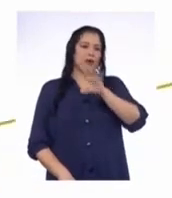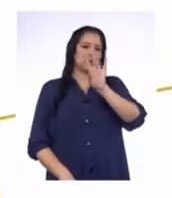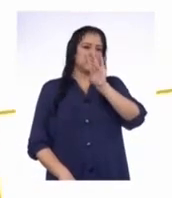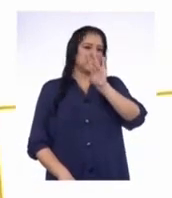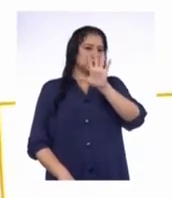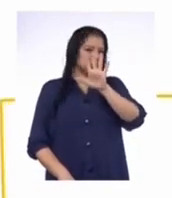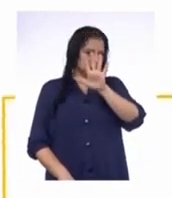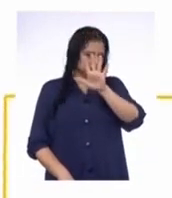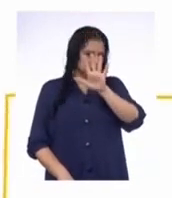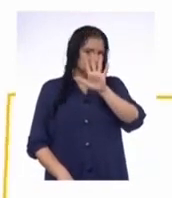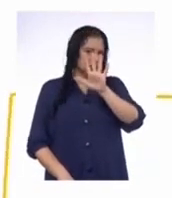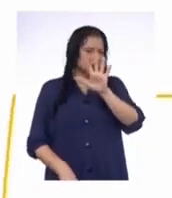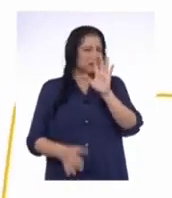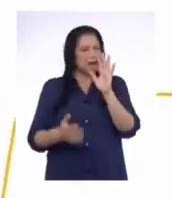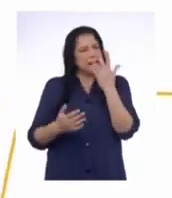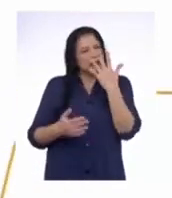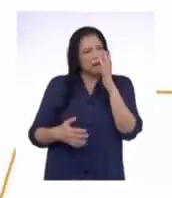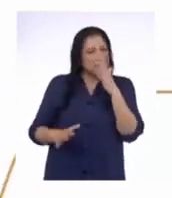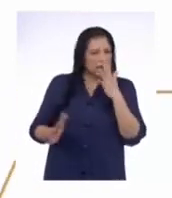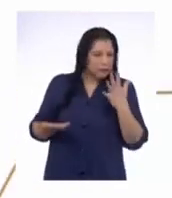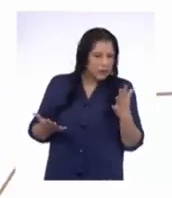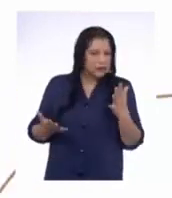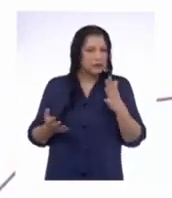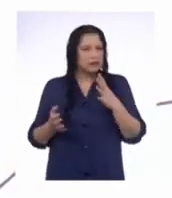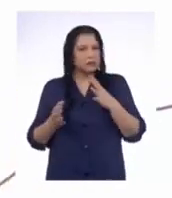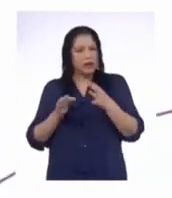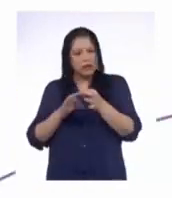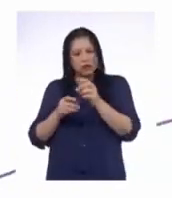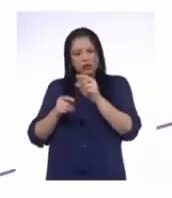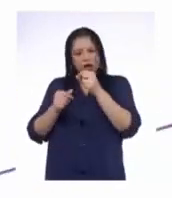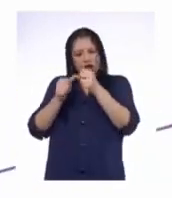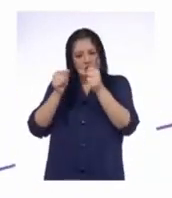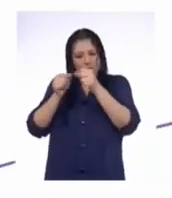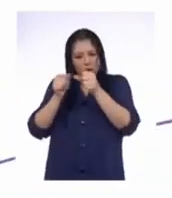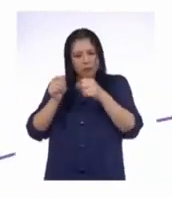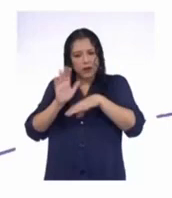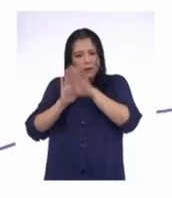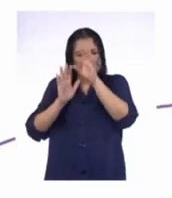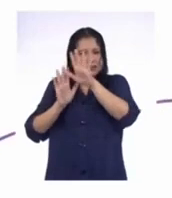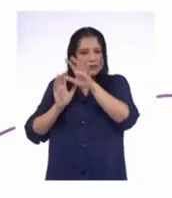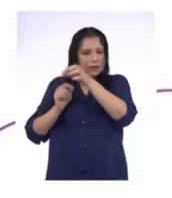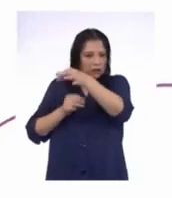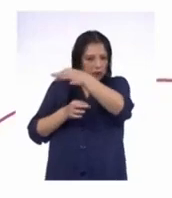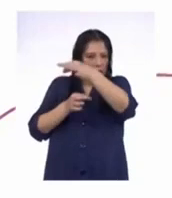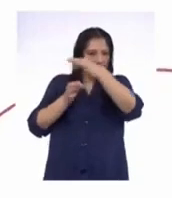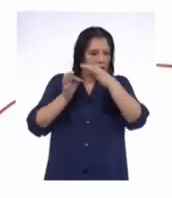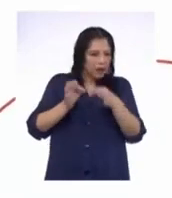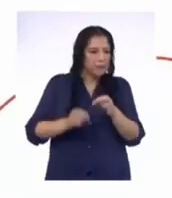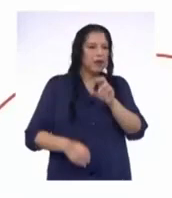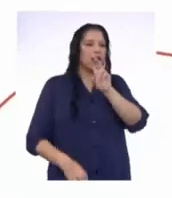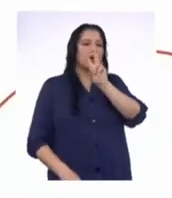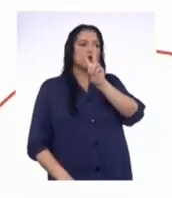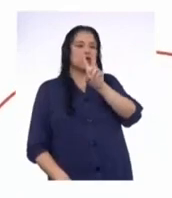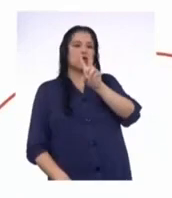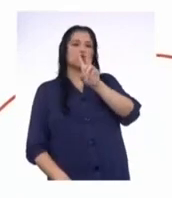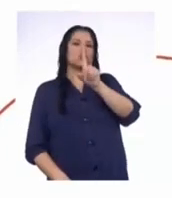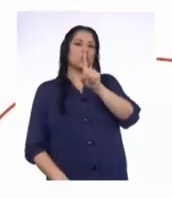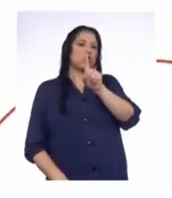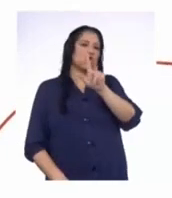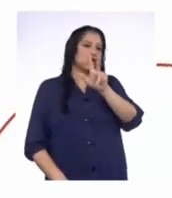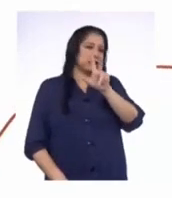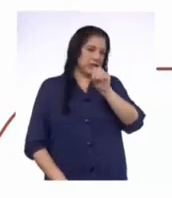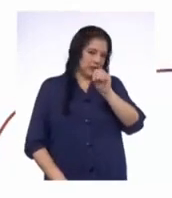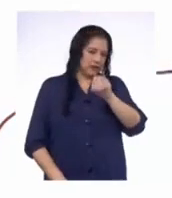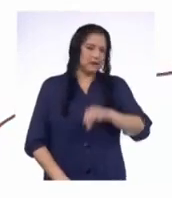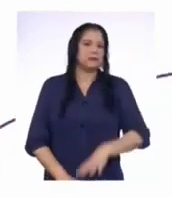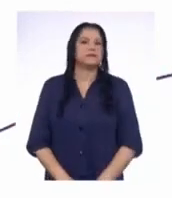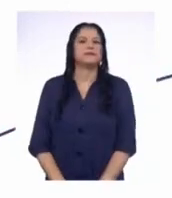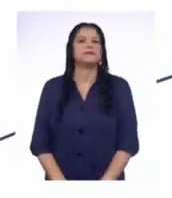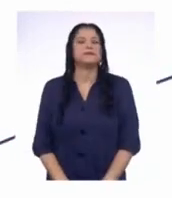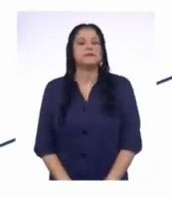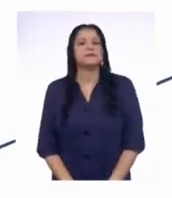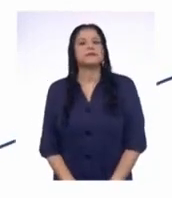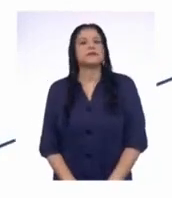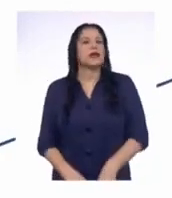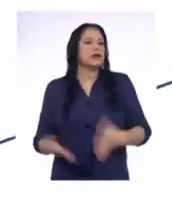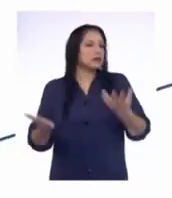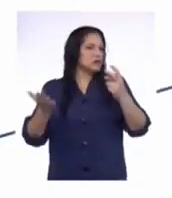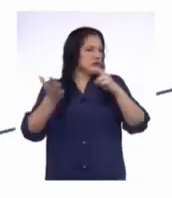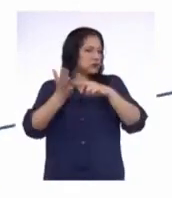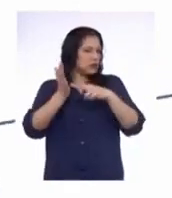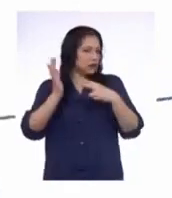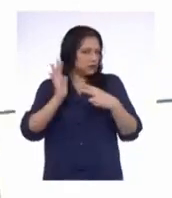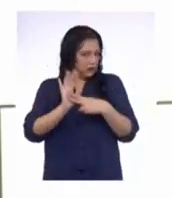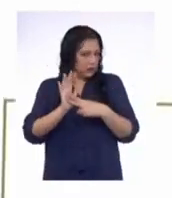2129,75, que aproximado al entero es igual a 2130. Por lo